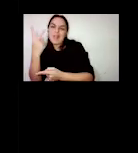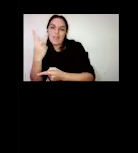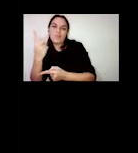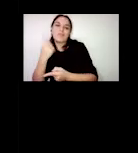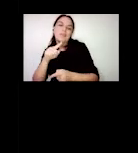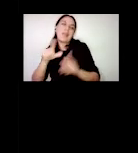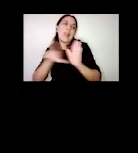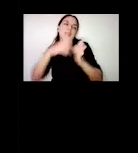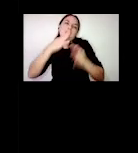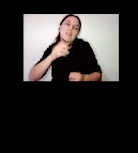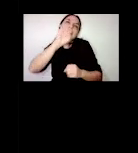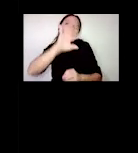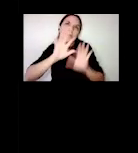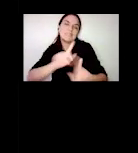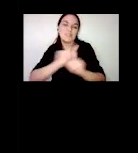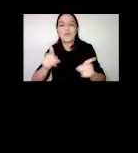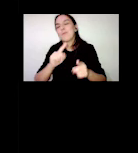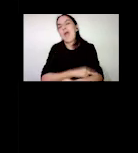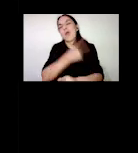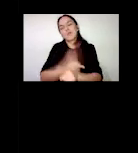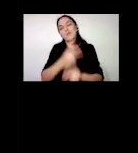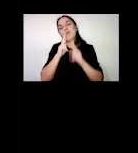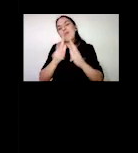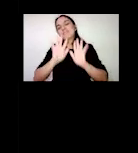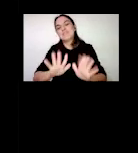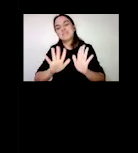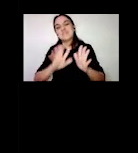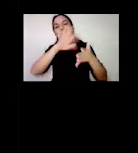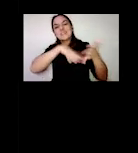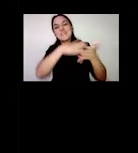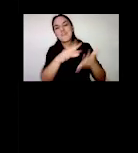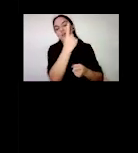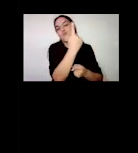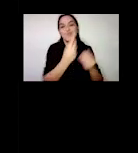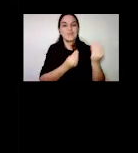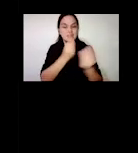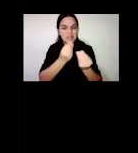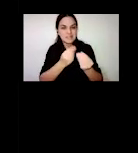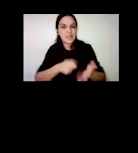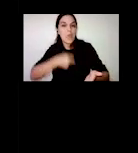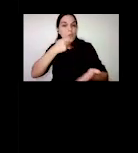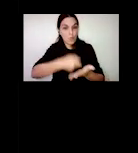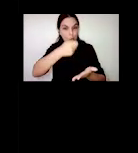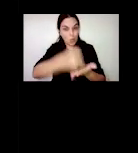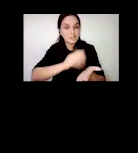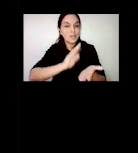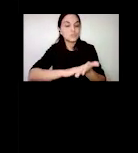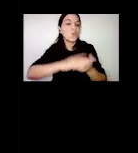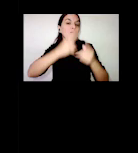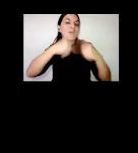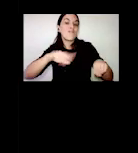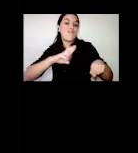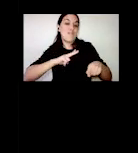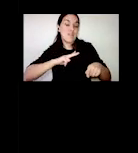así, pero estamos todos acostumbrados a llamarlas así. Tabla 1 refiere a las alícuotas sobre bienes en el país.